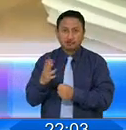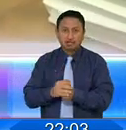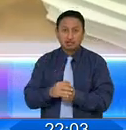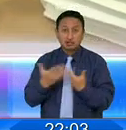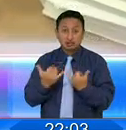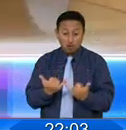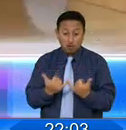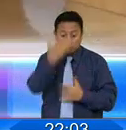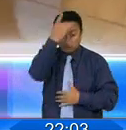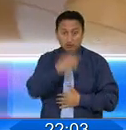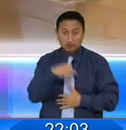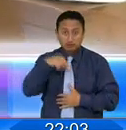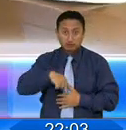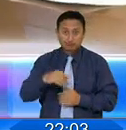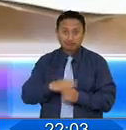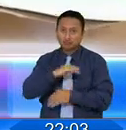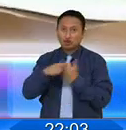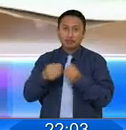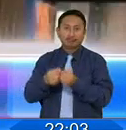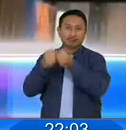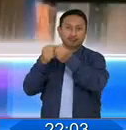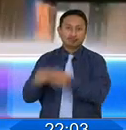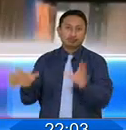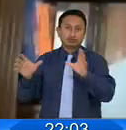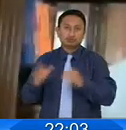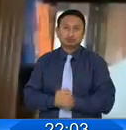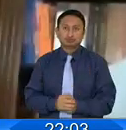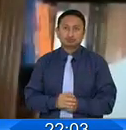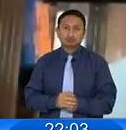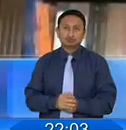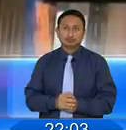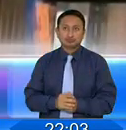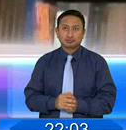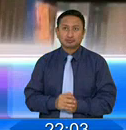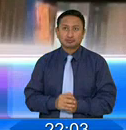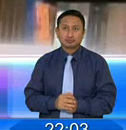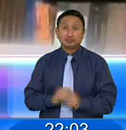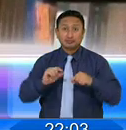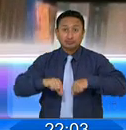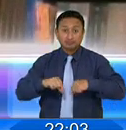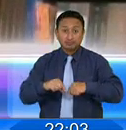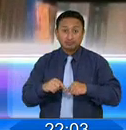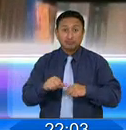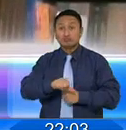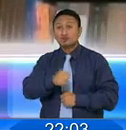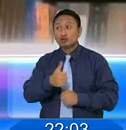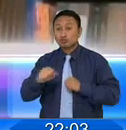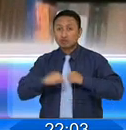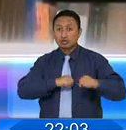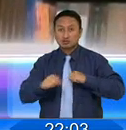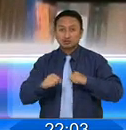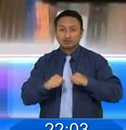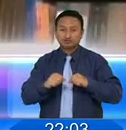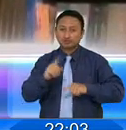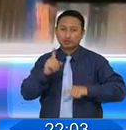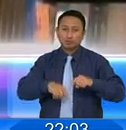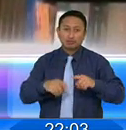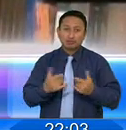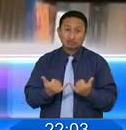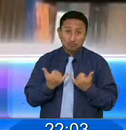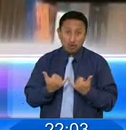decisión prácticamente lo perdieron todo. No creo que podamos hacer ninguna otra gestión jurídica y menos